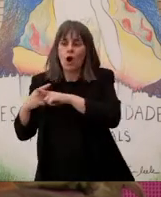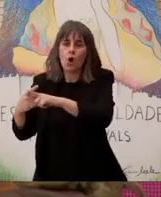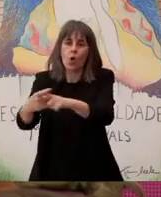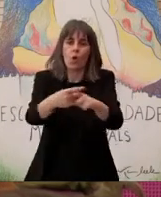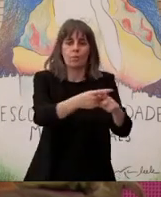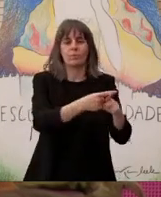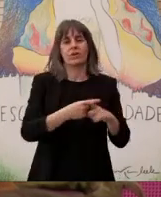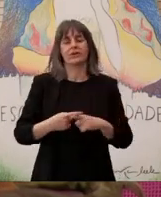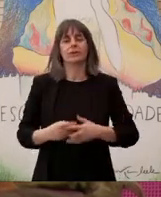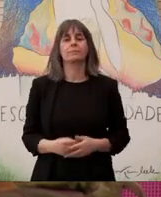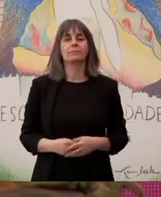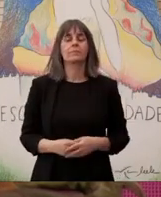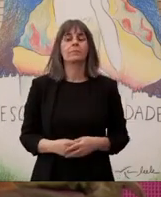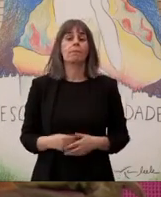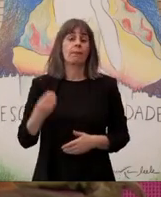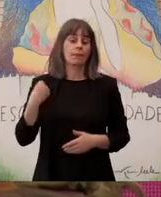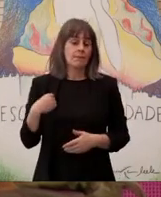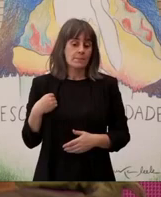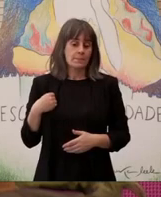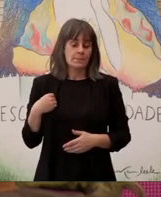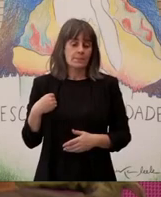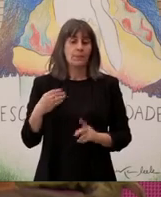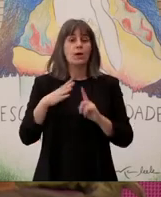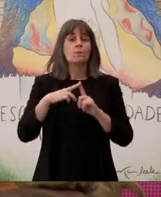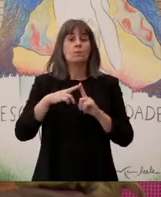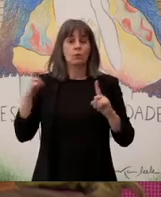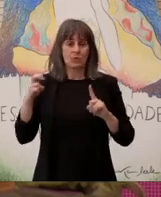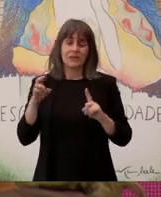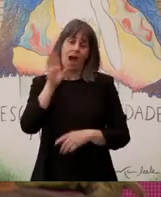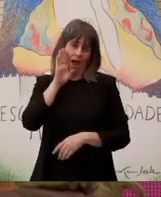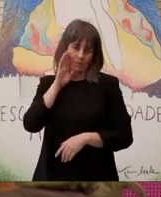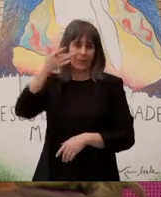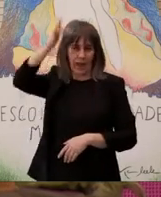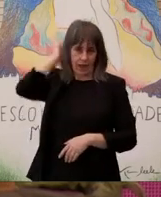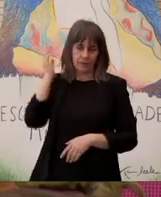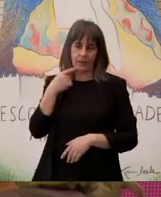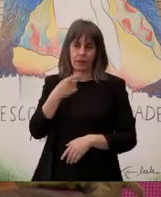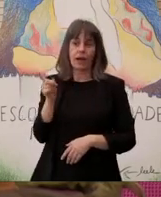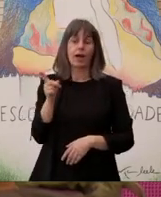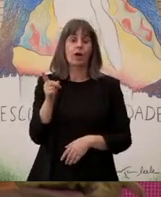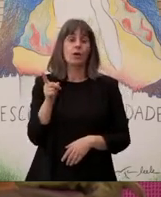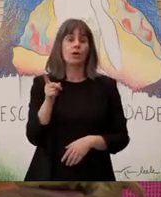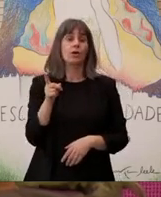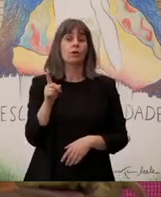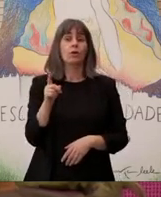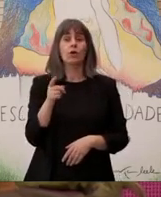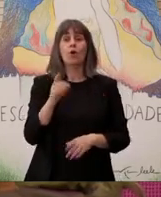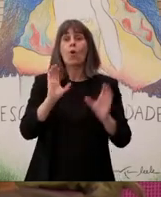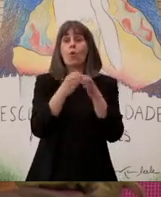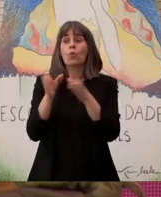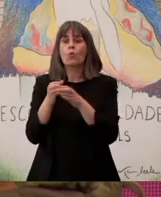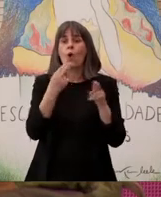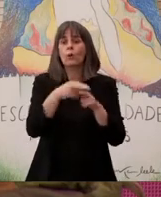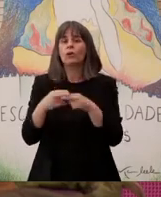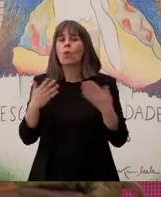cada espacio desde punto de vista Carmen antes o decía no acord política importa no para hacer